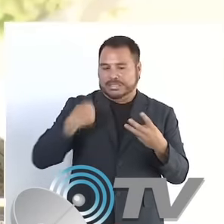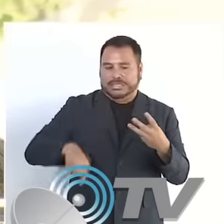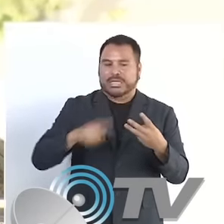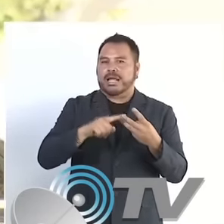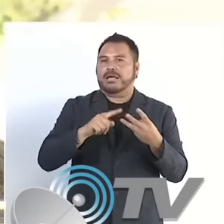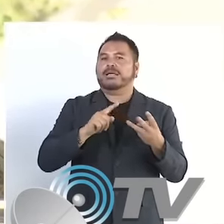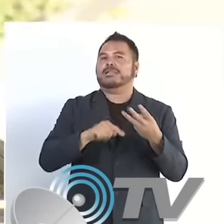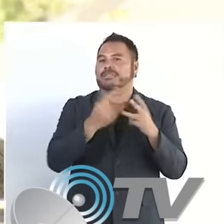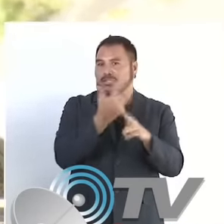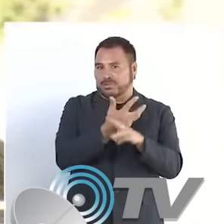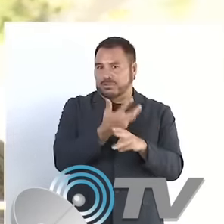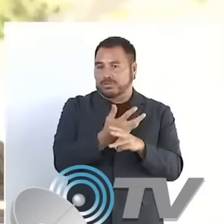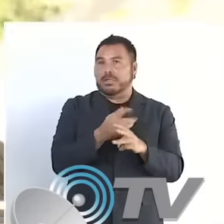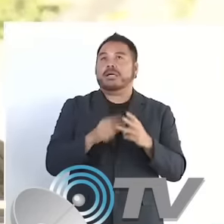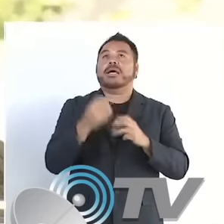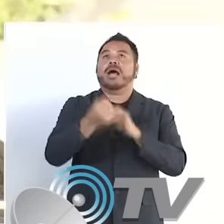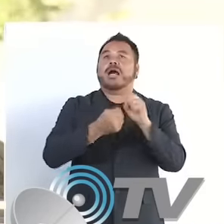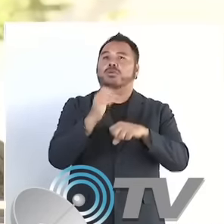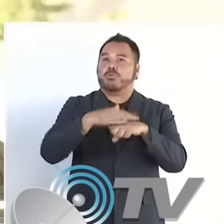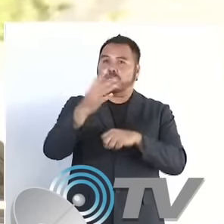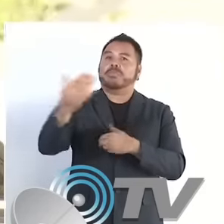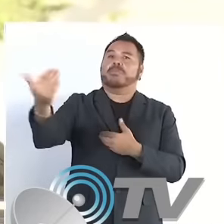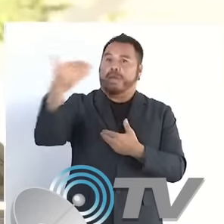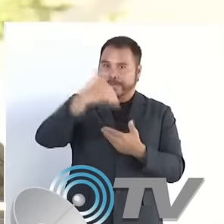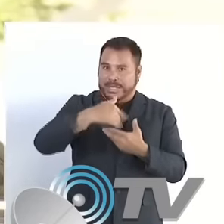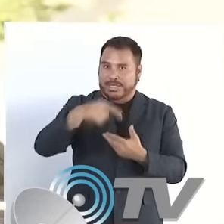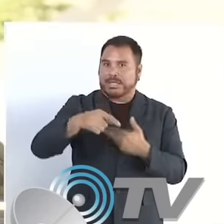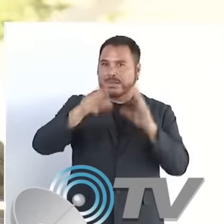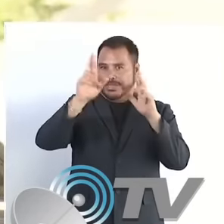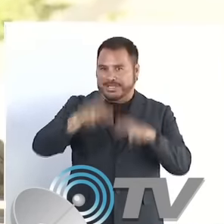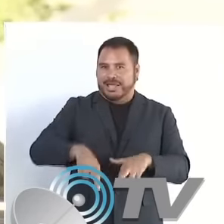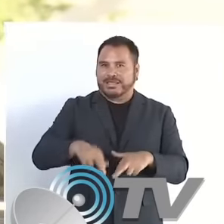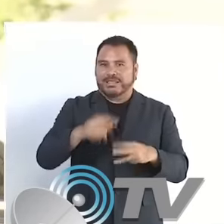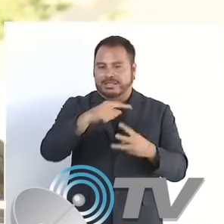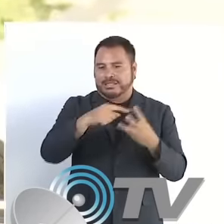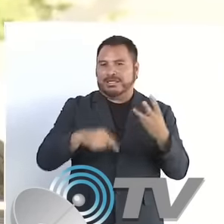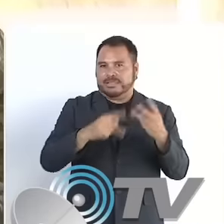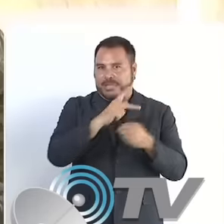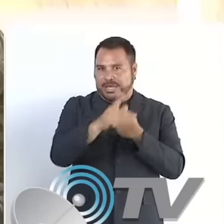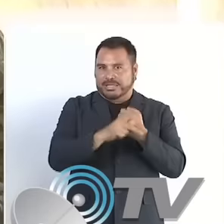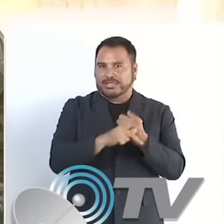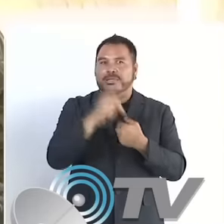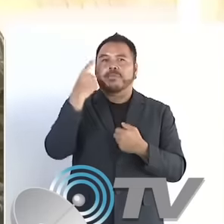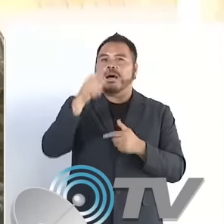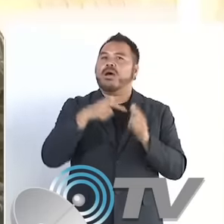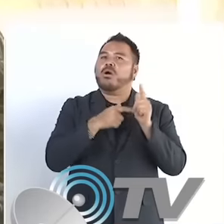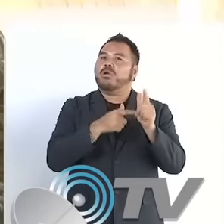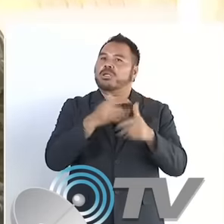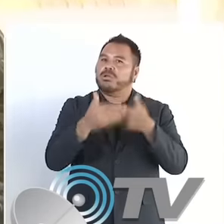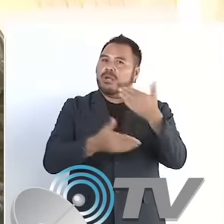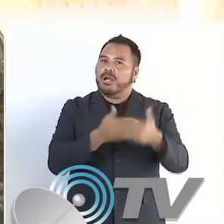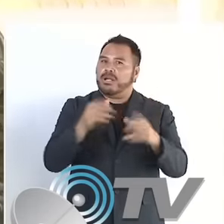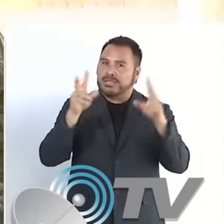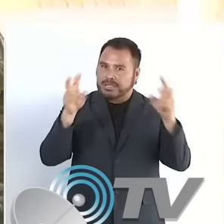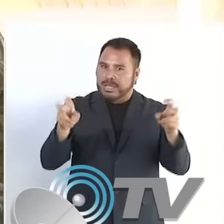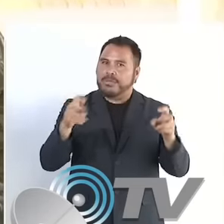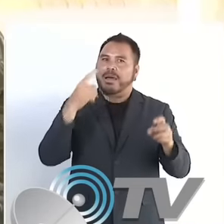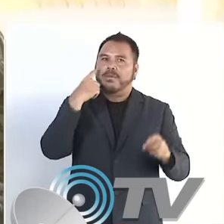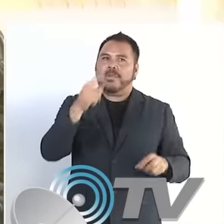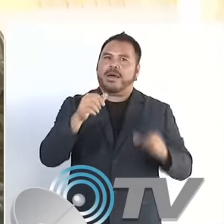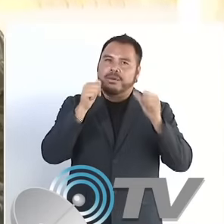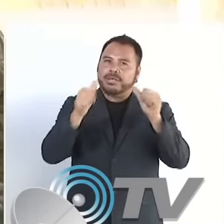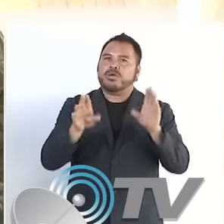a venir aquí dentro del año que viene representantes de esos tres países para seguir con el tema, para seguir con